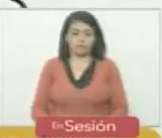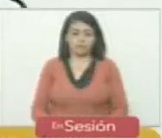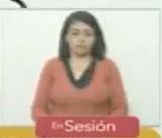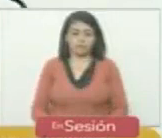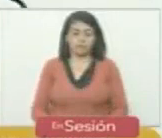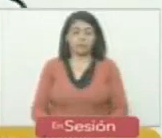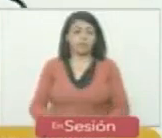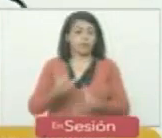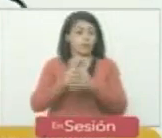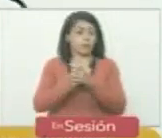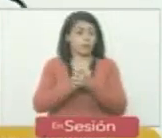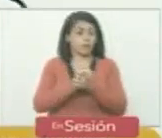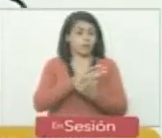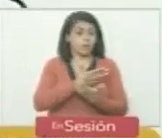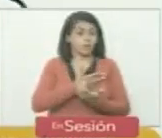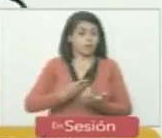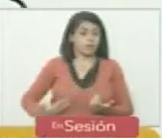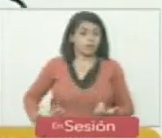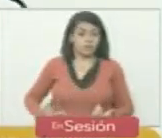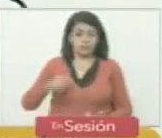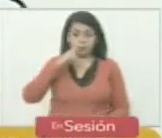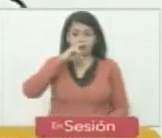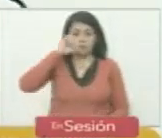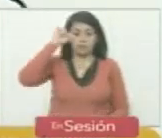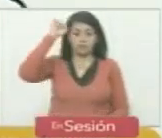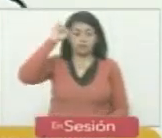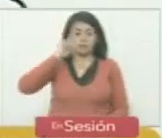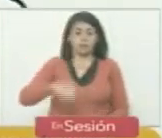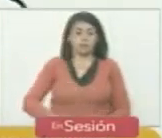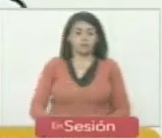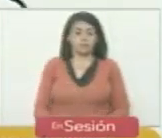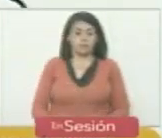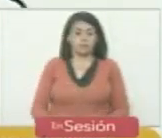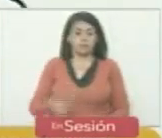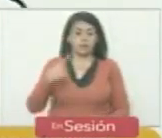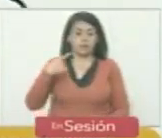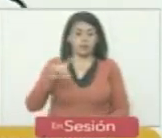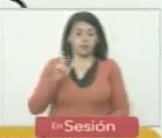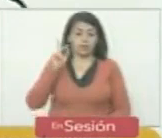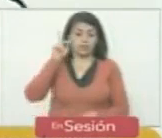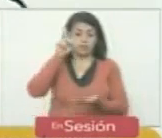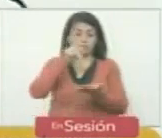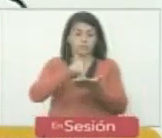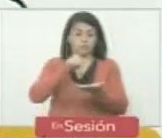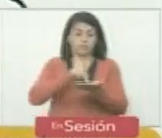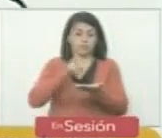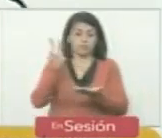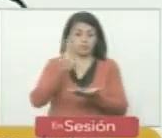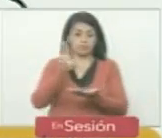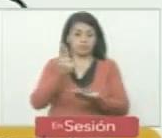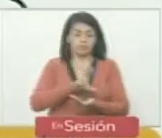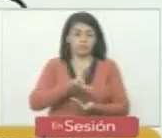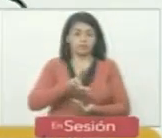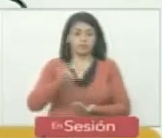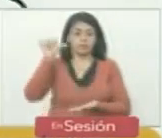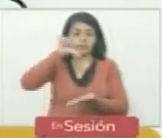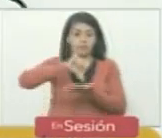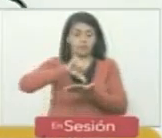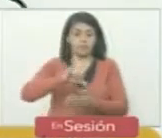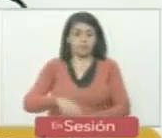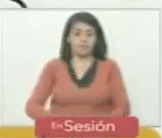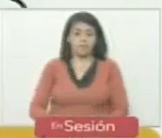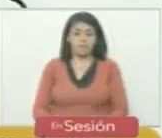el compañero presidente Nicolás Maduro había arribado a la República Islámica de